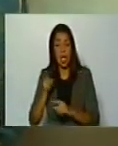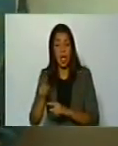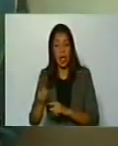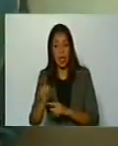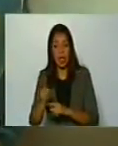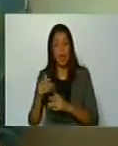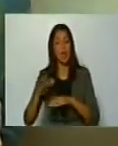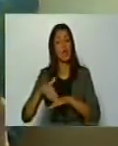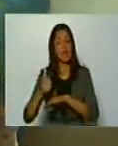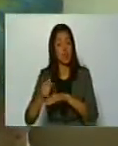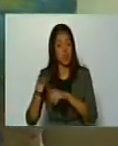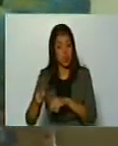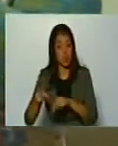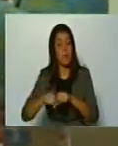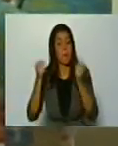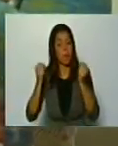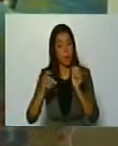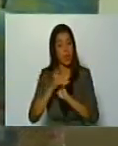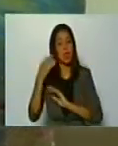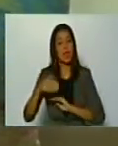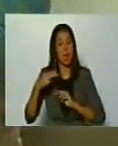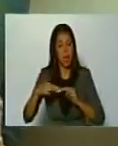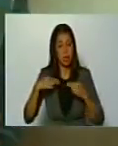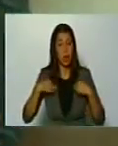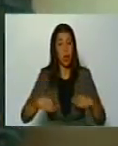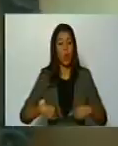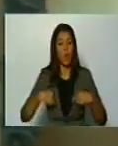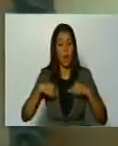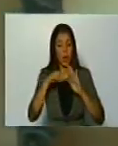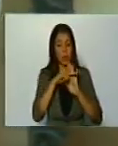de violaciones de derechos humanos.